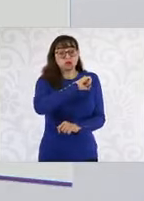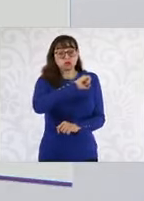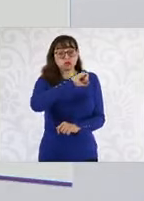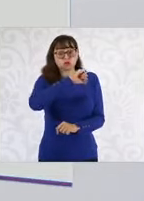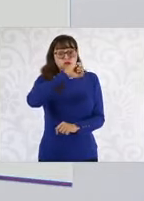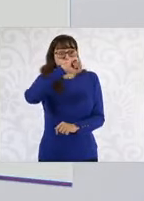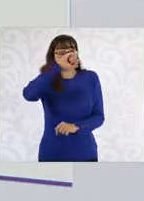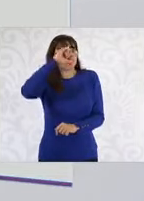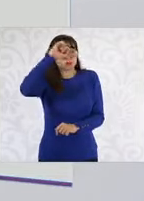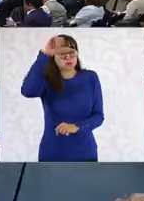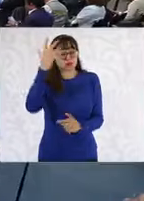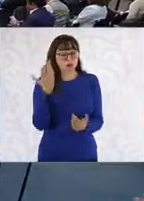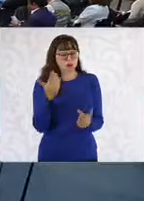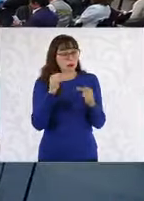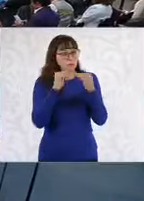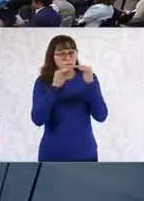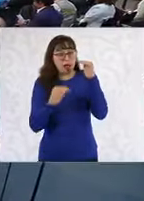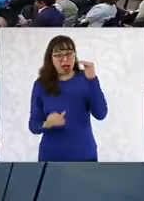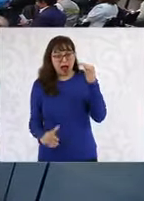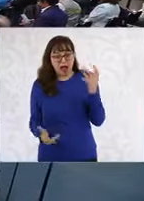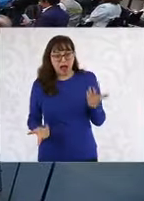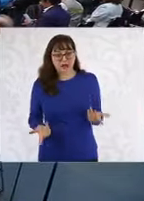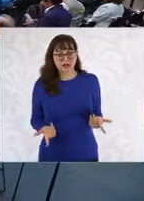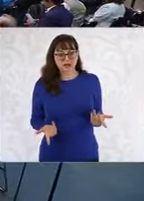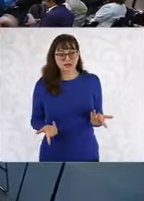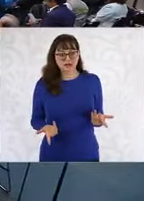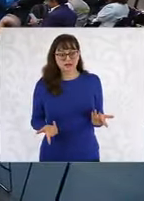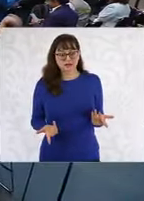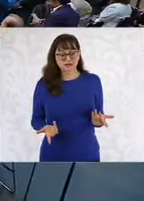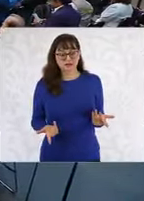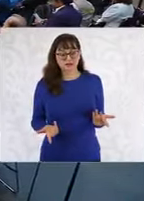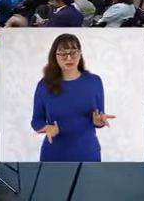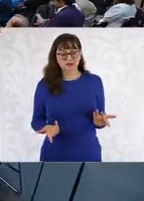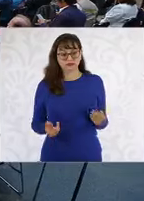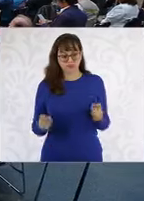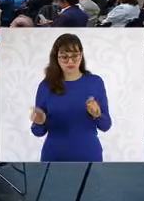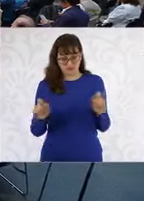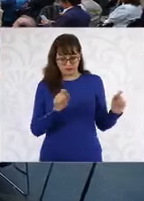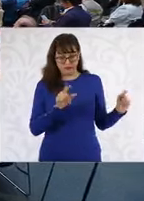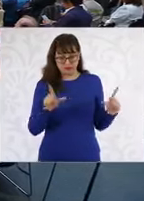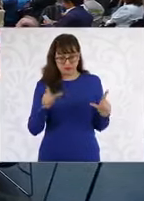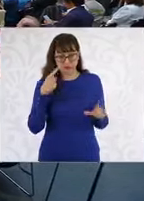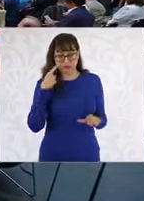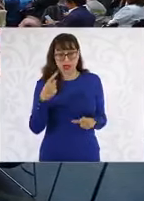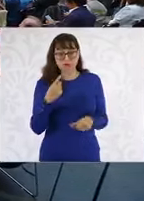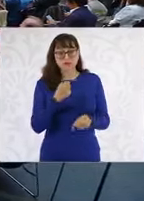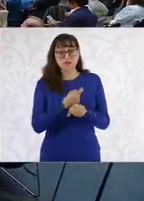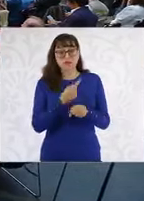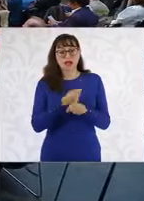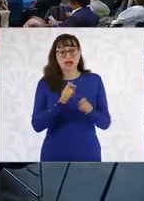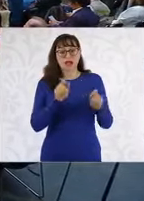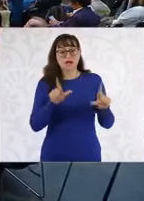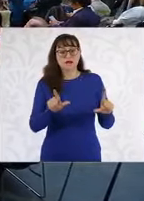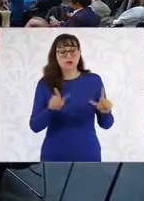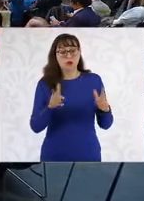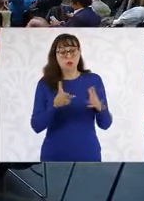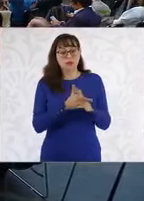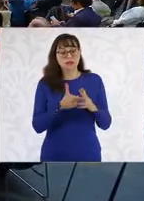está. A ver, regrésate a primero homicidios, la primera gráfica creo que es.